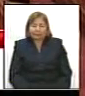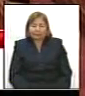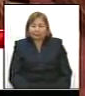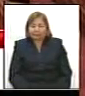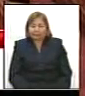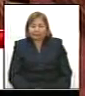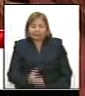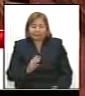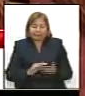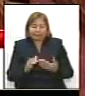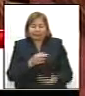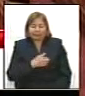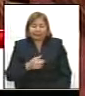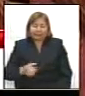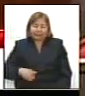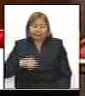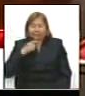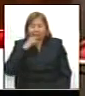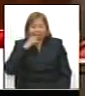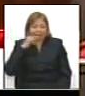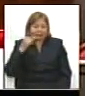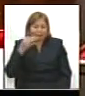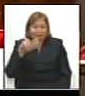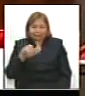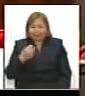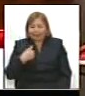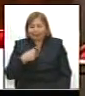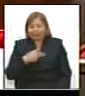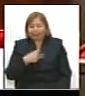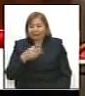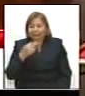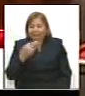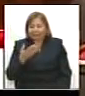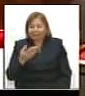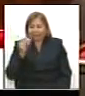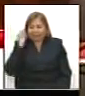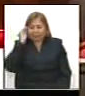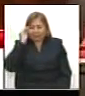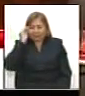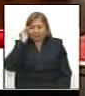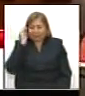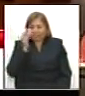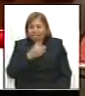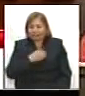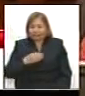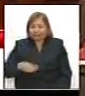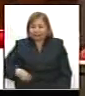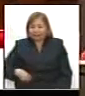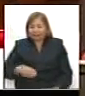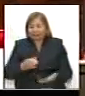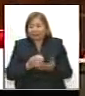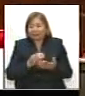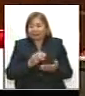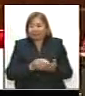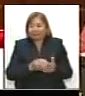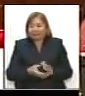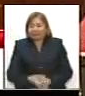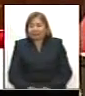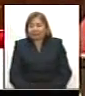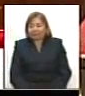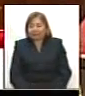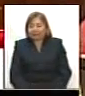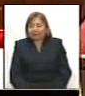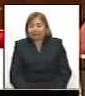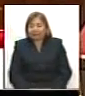Presidenta, perdón. Nosotros la verdad es que quisiéramos llamar a reflexión a la presidenta de la Comisión de Constitución